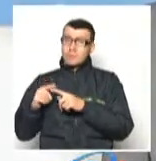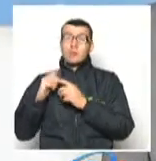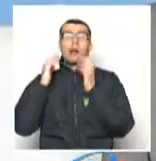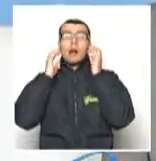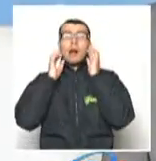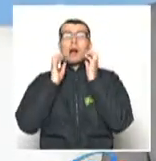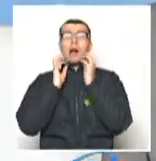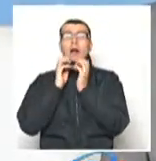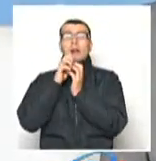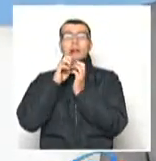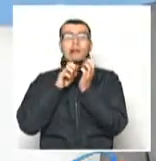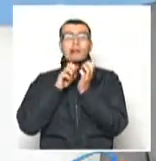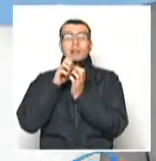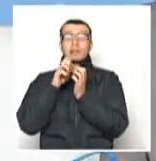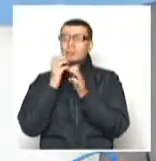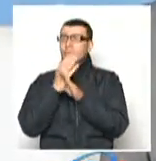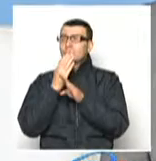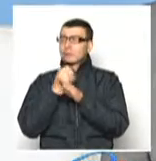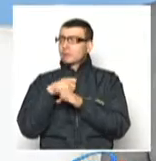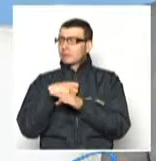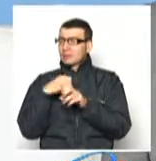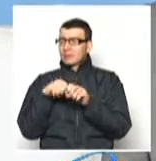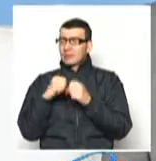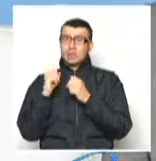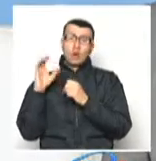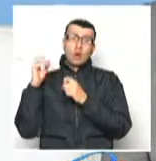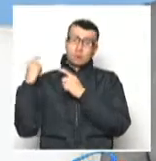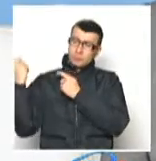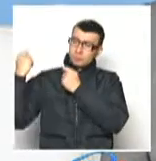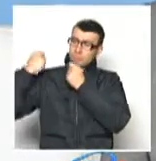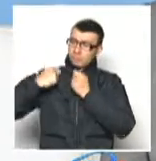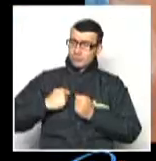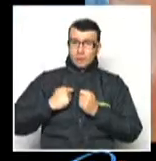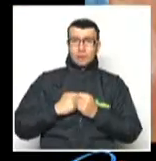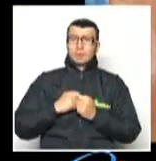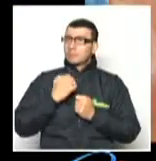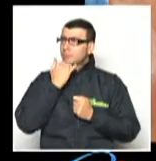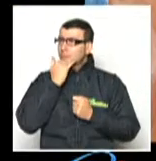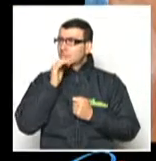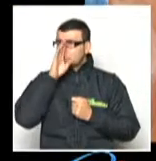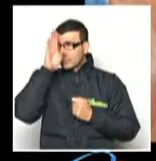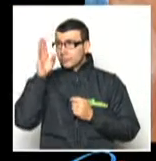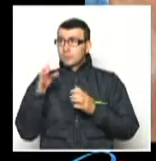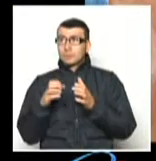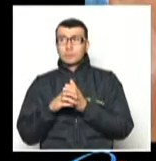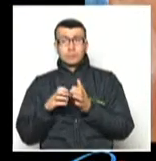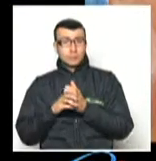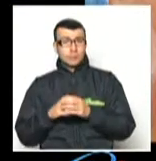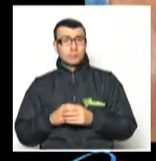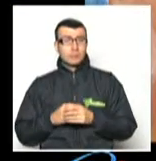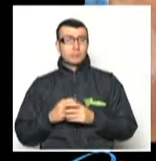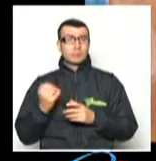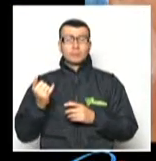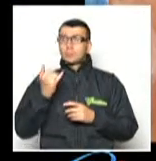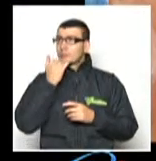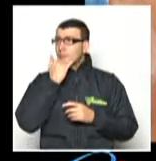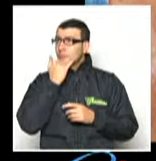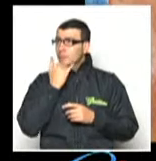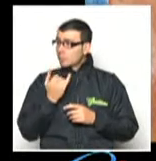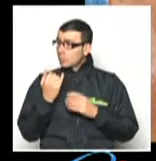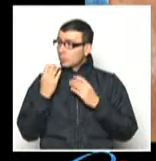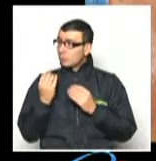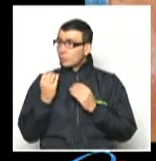las deformidades adquiridas o congénitas de los maxilares, normalmente hay un grupo multidisciplinario, en el cual en la mayoría de